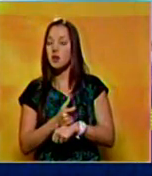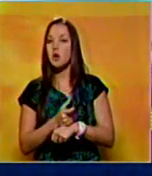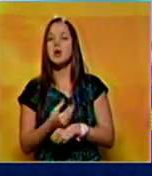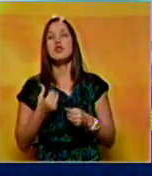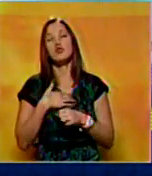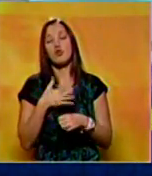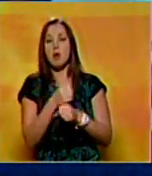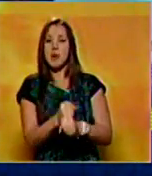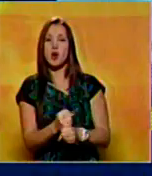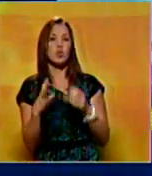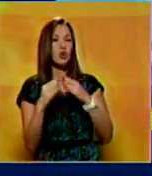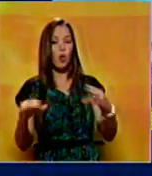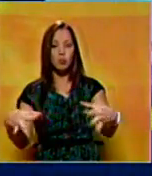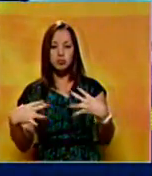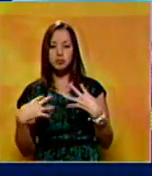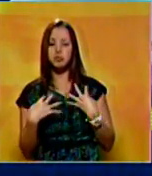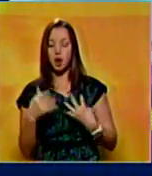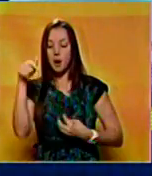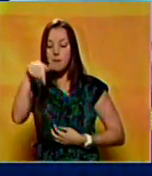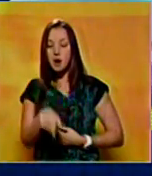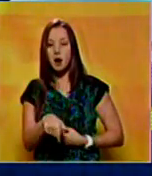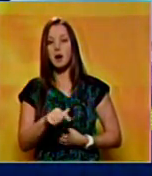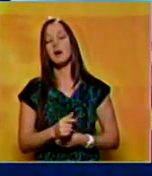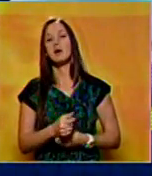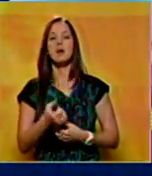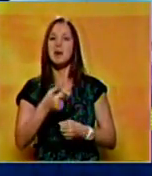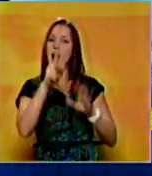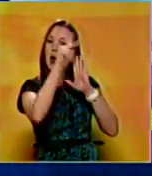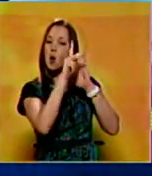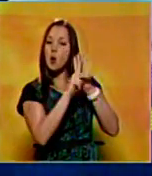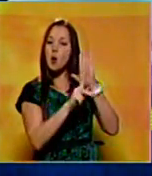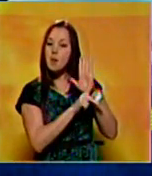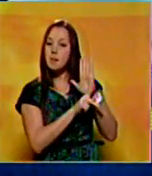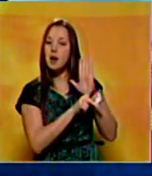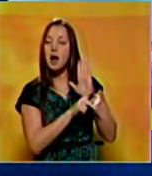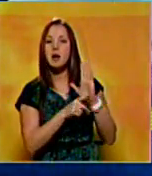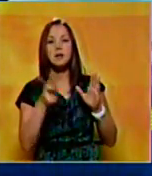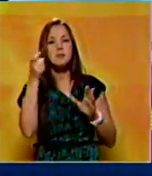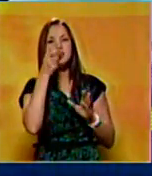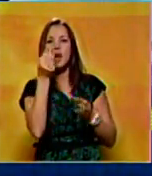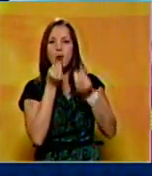todos y todas, para exponerles el plan de la ofensiva económica productiva,